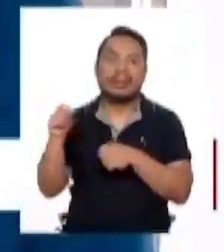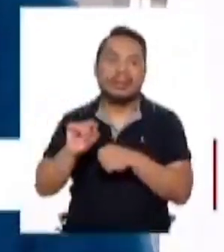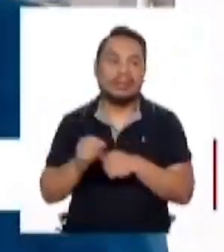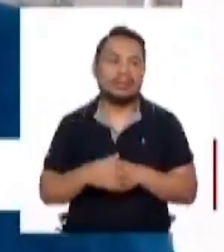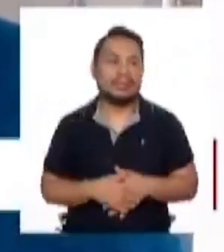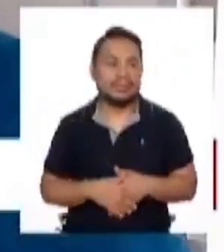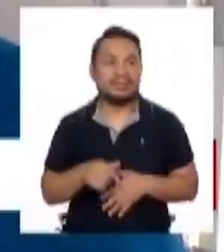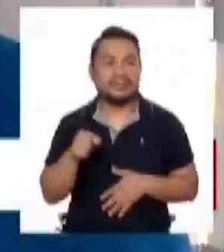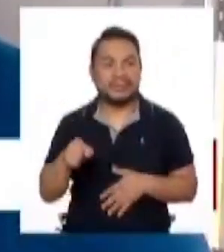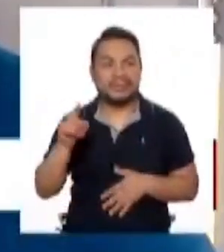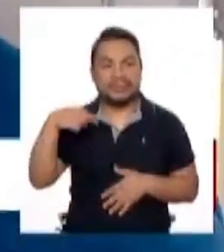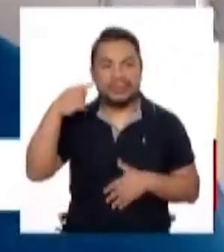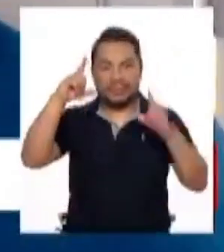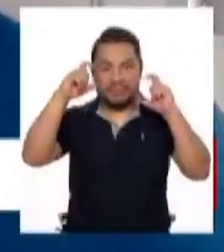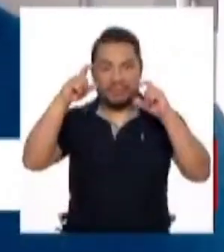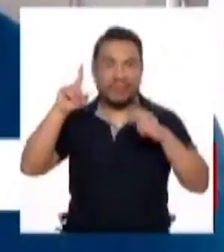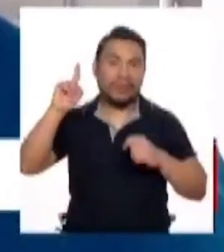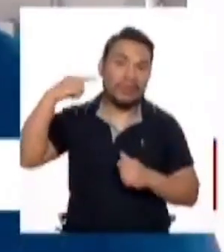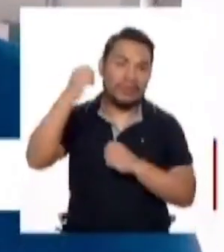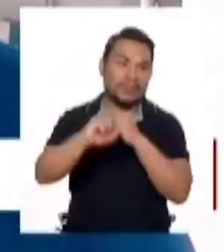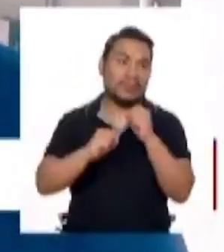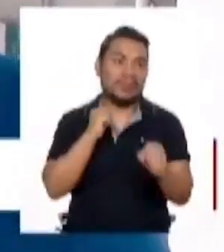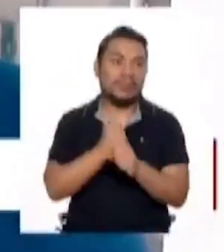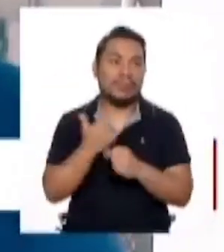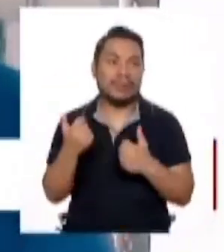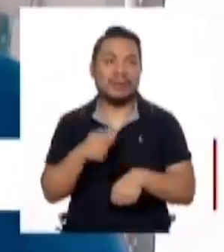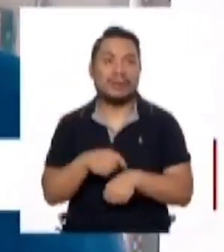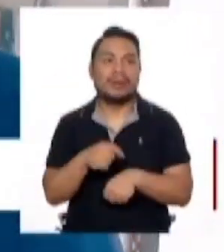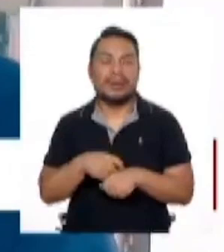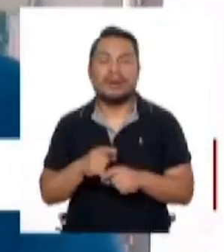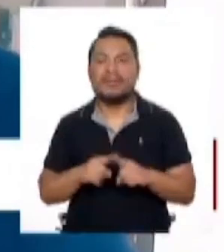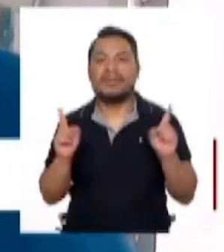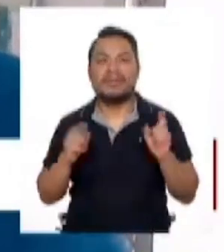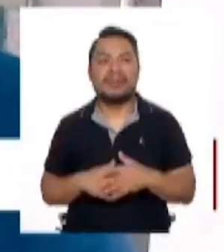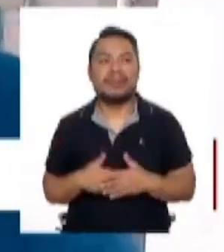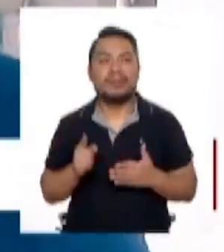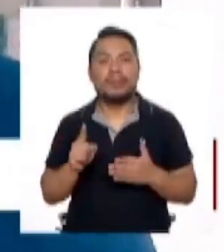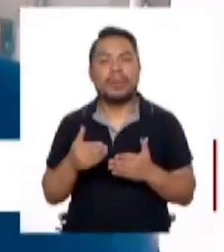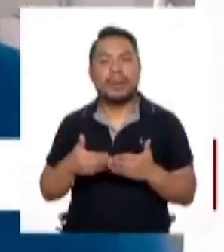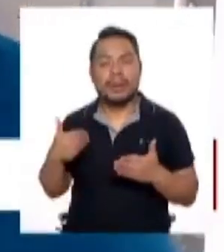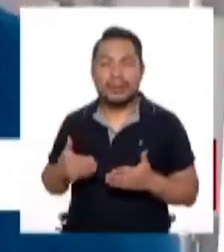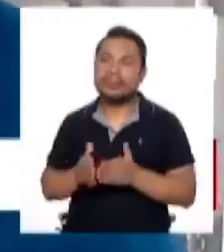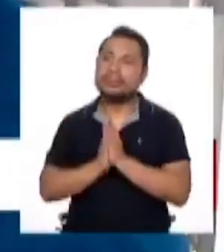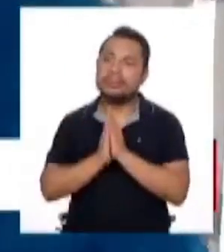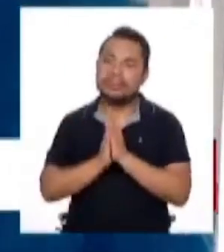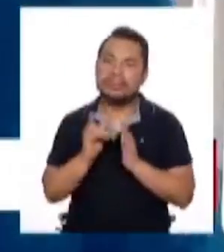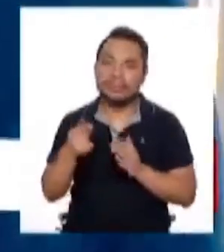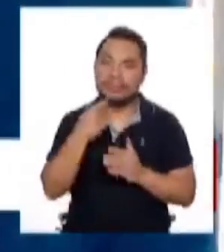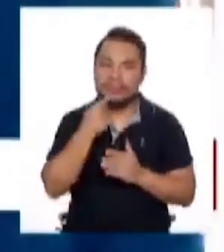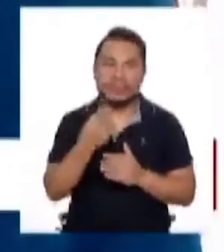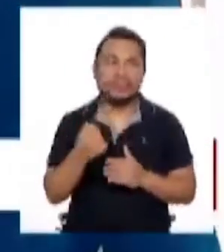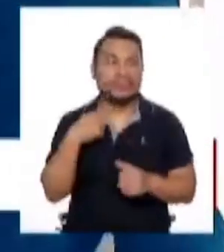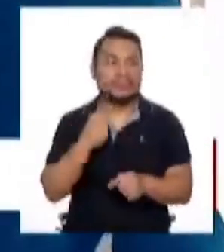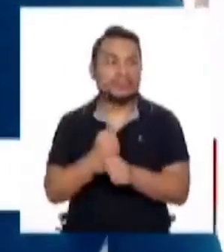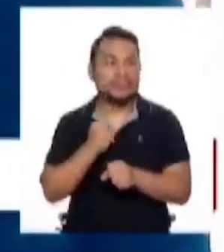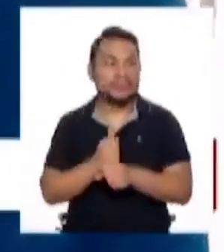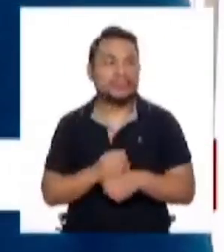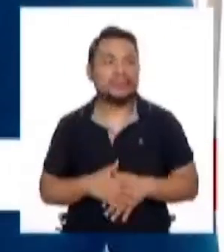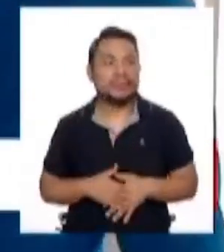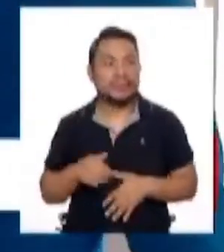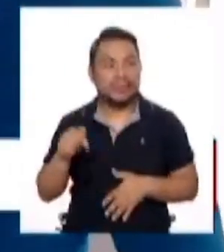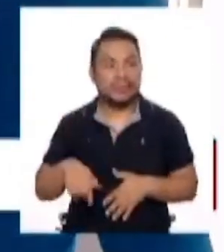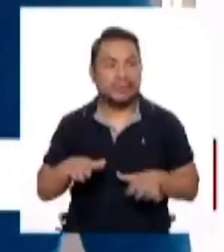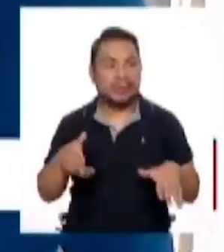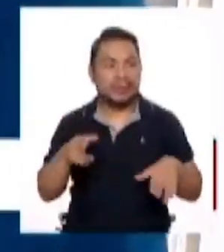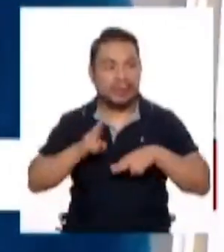foto del próximo año, indudablemente, en esta fecha tiene que ser distinta o antes. Por favor, dentro de su frase, estamos trabajando. Acá van